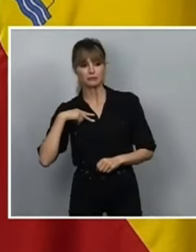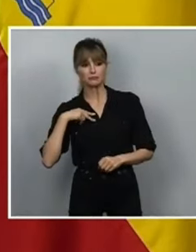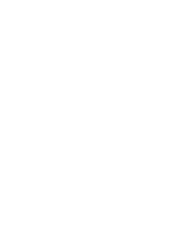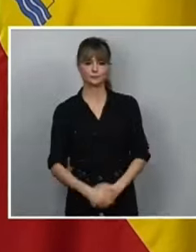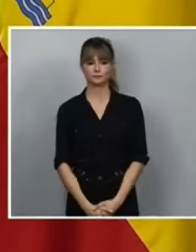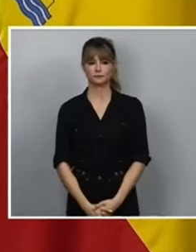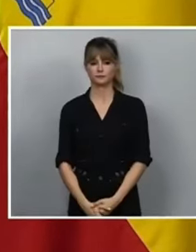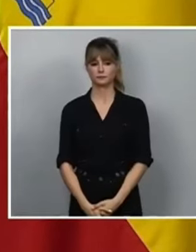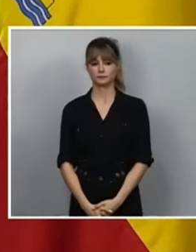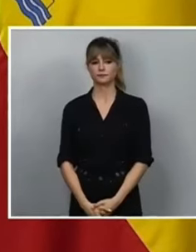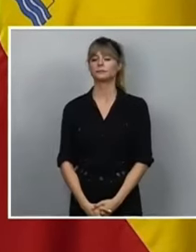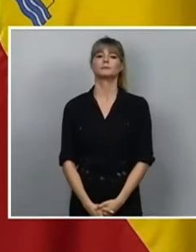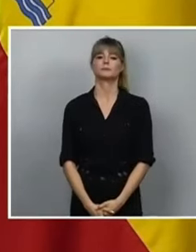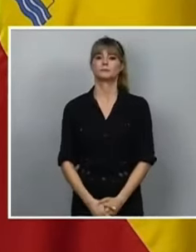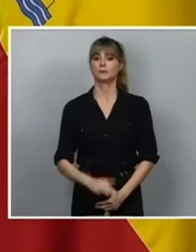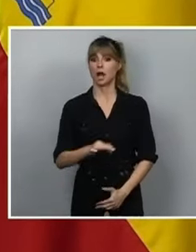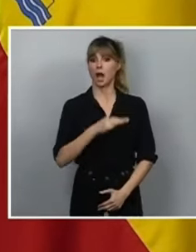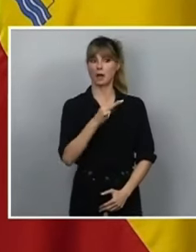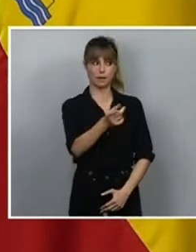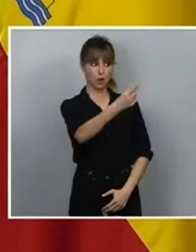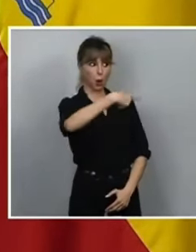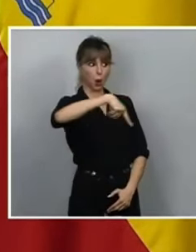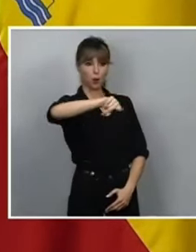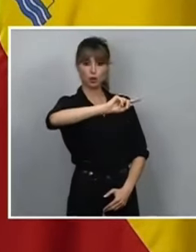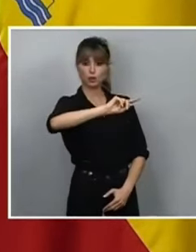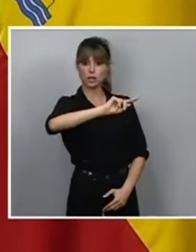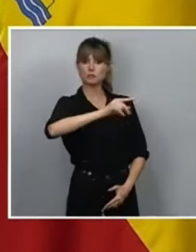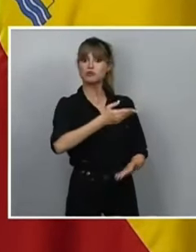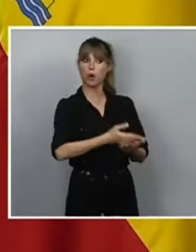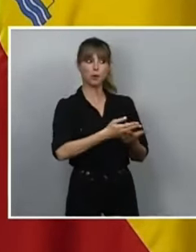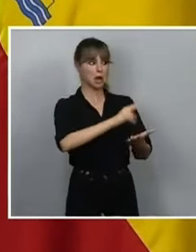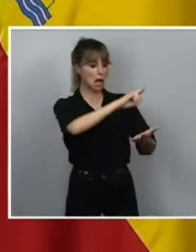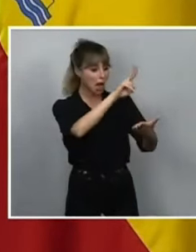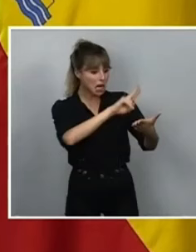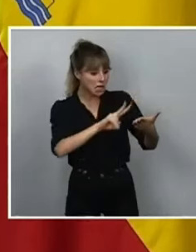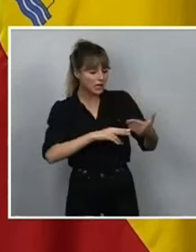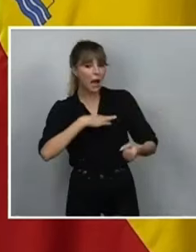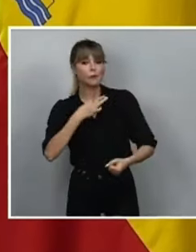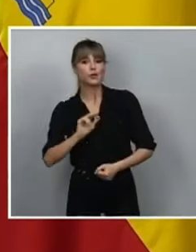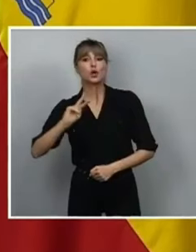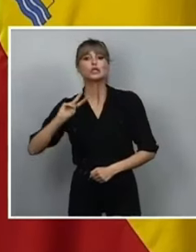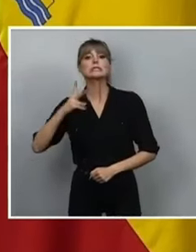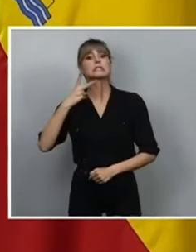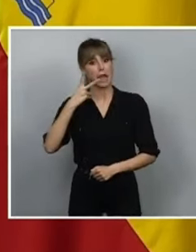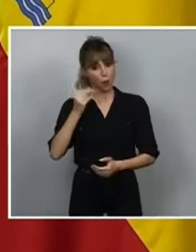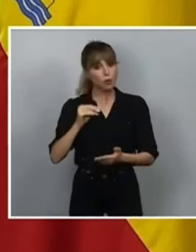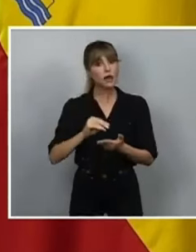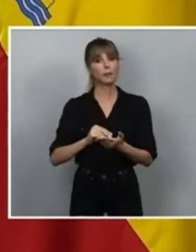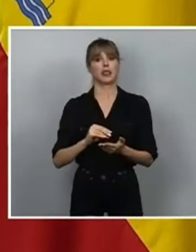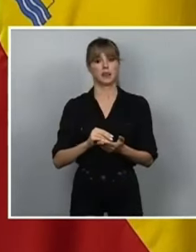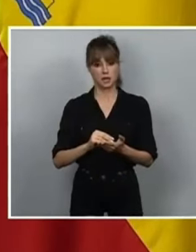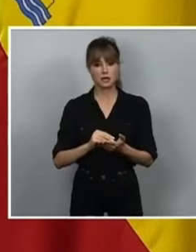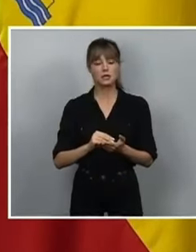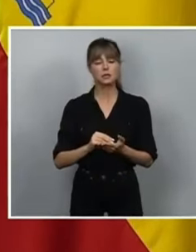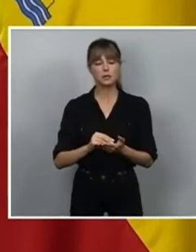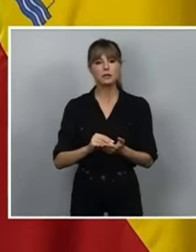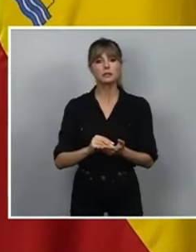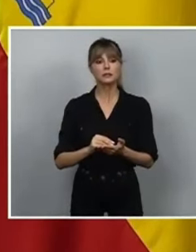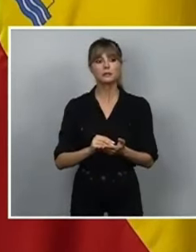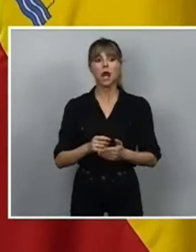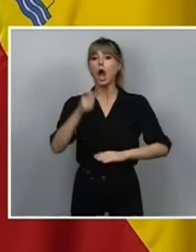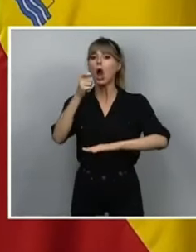imprecisa. Además, ustedes han podido leer también y comprobar cómo por segunda vez acota